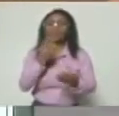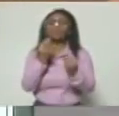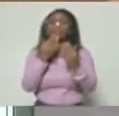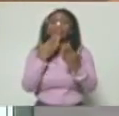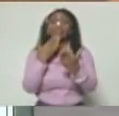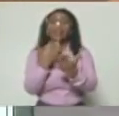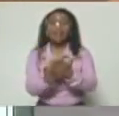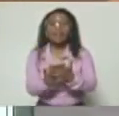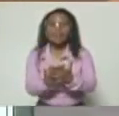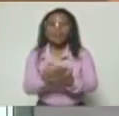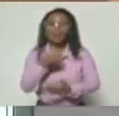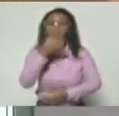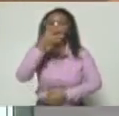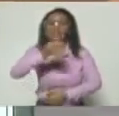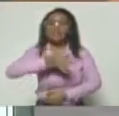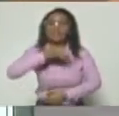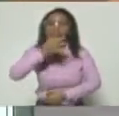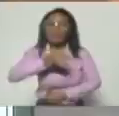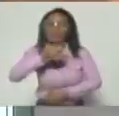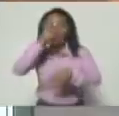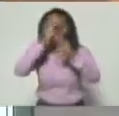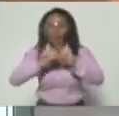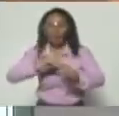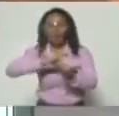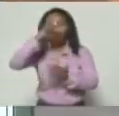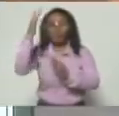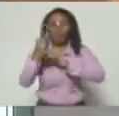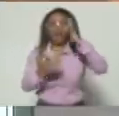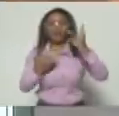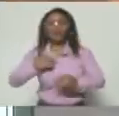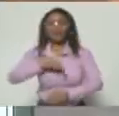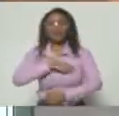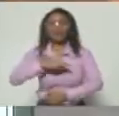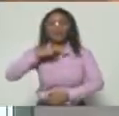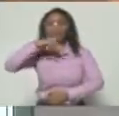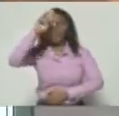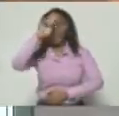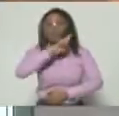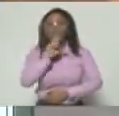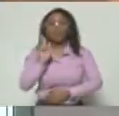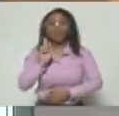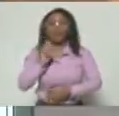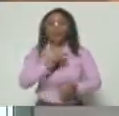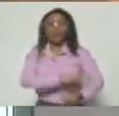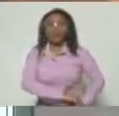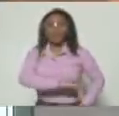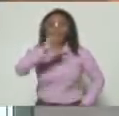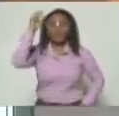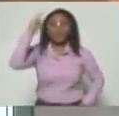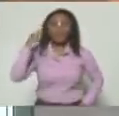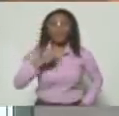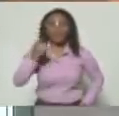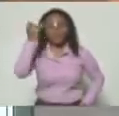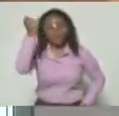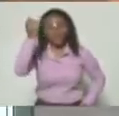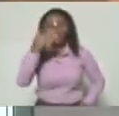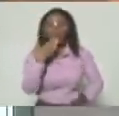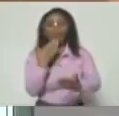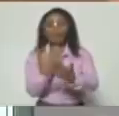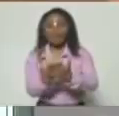gracias, muy buenas tardes, honor y gloria a nuestro padre libertador Simón Bolívar y sus ideas. Muchísimas